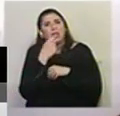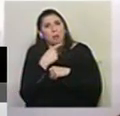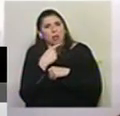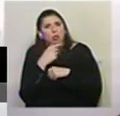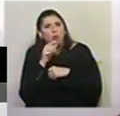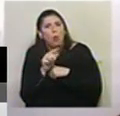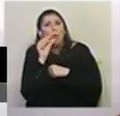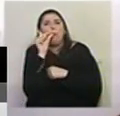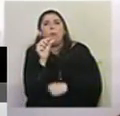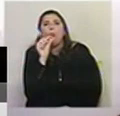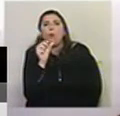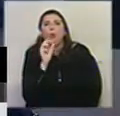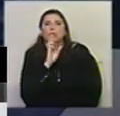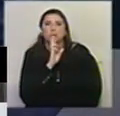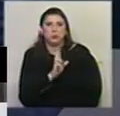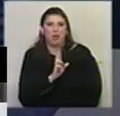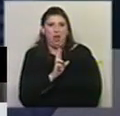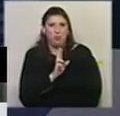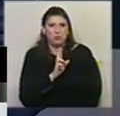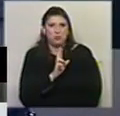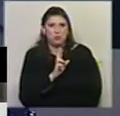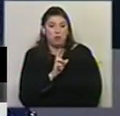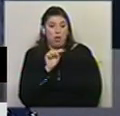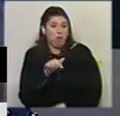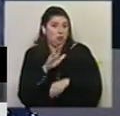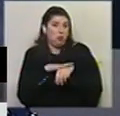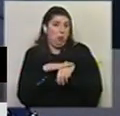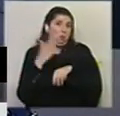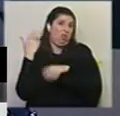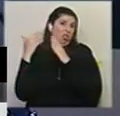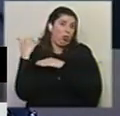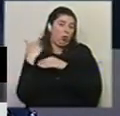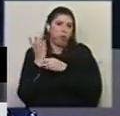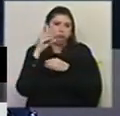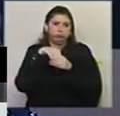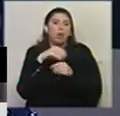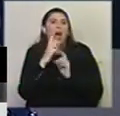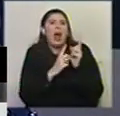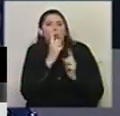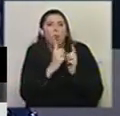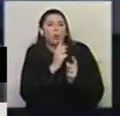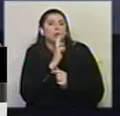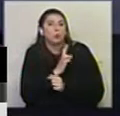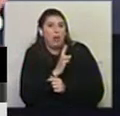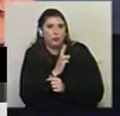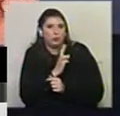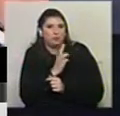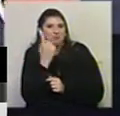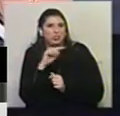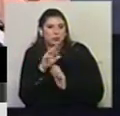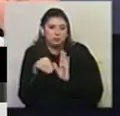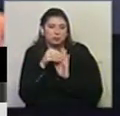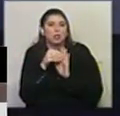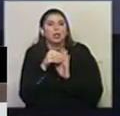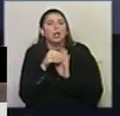pocos resultados. Sin embargo, en su momento se lo incorporó porque había algunos resultados. Esto es una cosa muy dinámica. ¿Y en esos protocolos? Tengo 30 segundos. ¿En